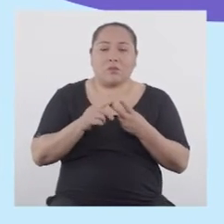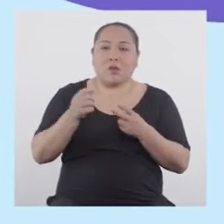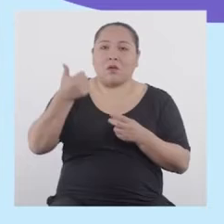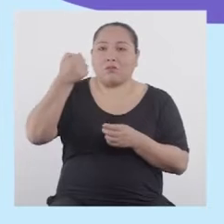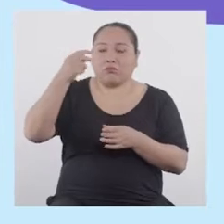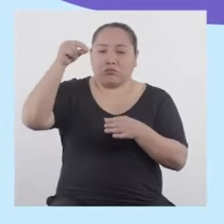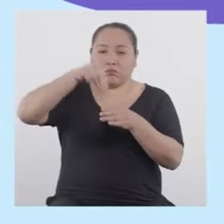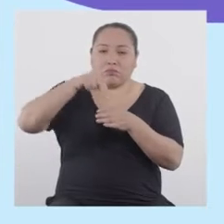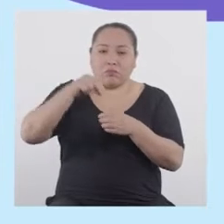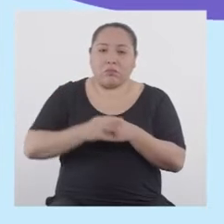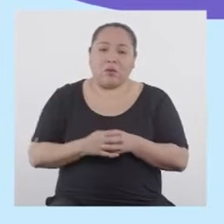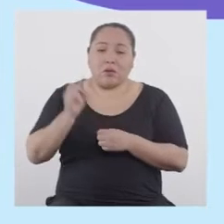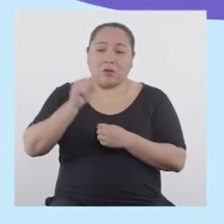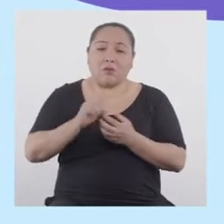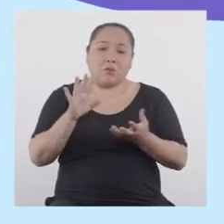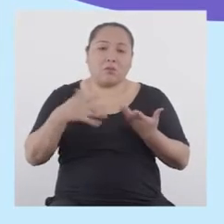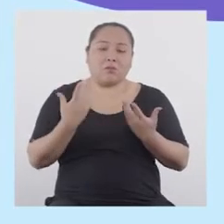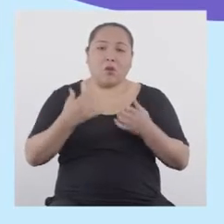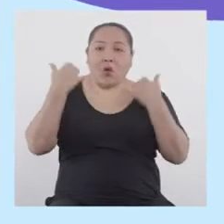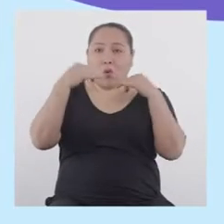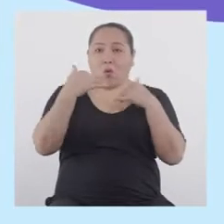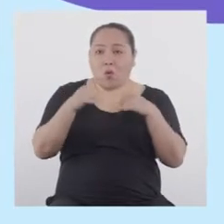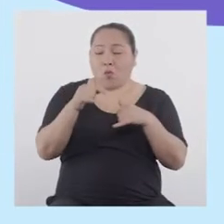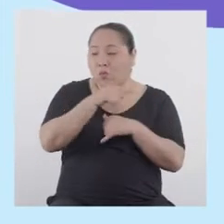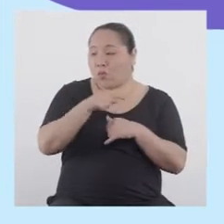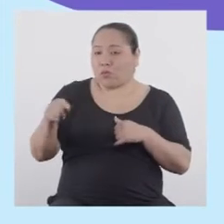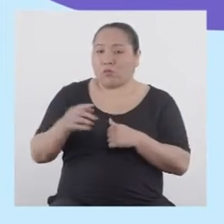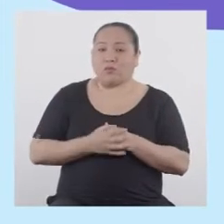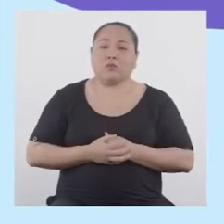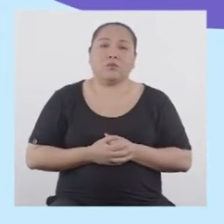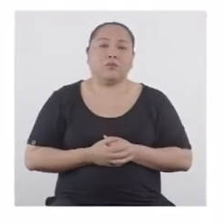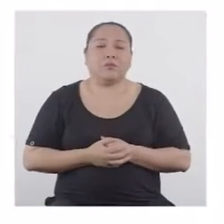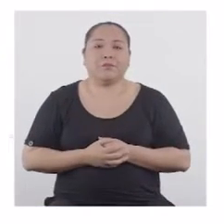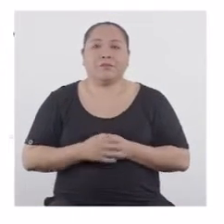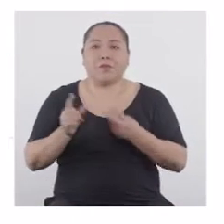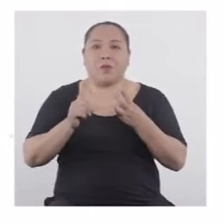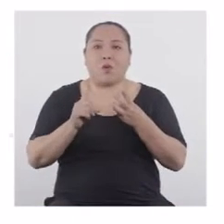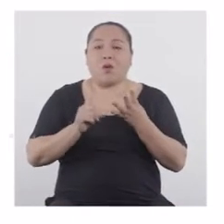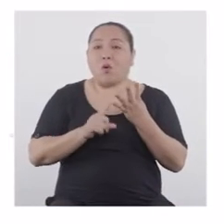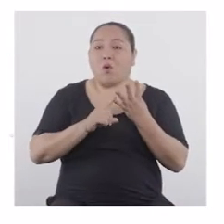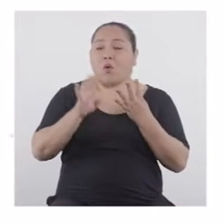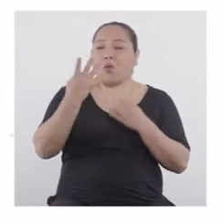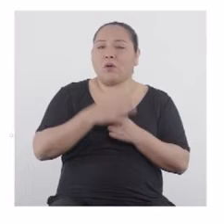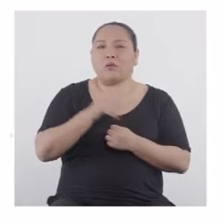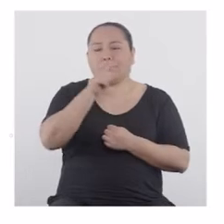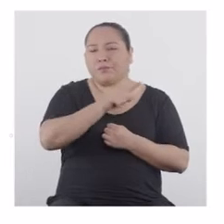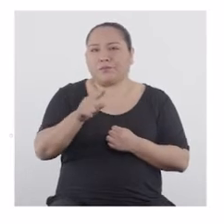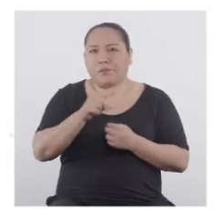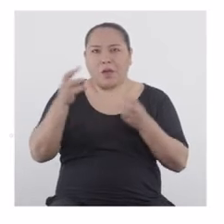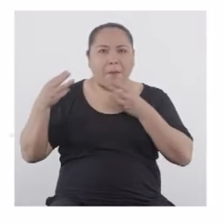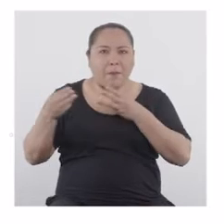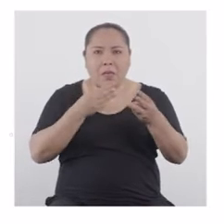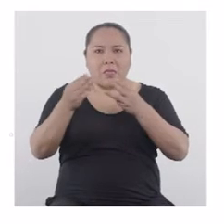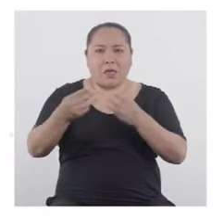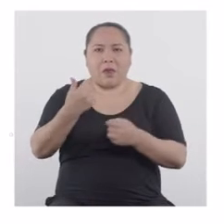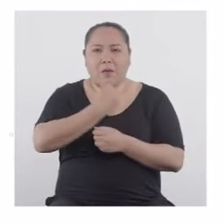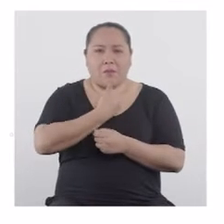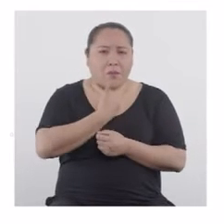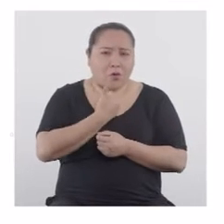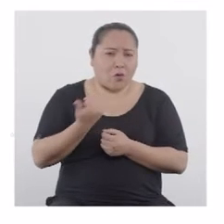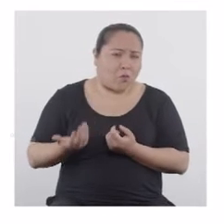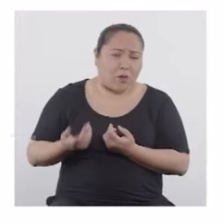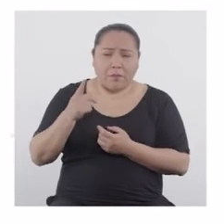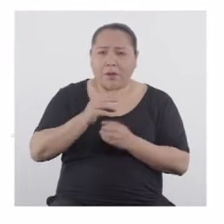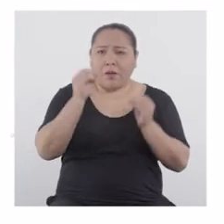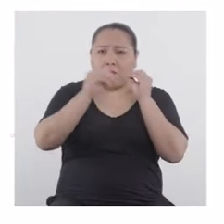como portalapiceros, hasta se puede hacer juguetes de las botellas recicladas. 4. ¿Tienen alguna metodología